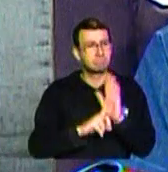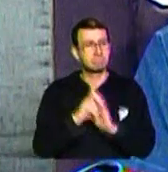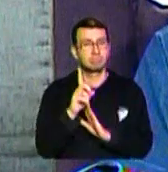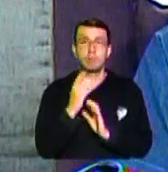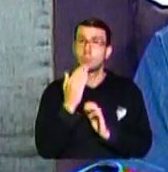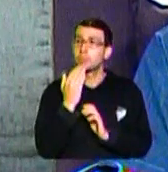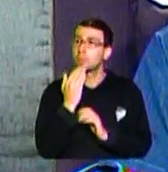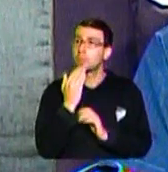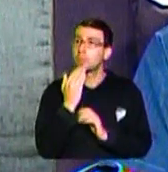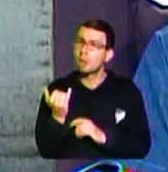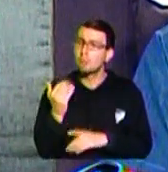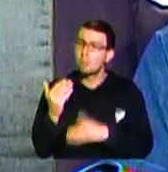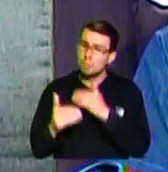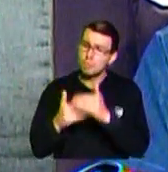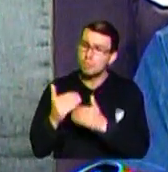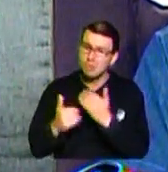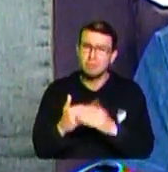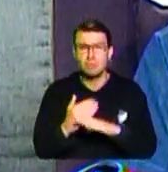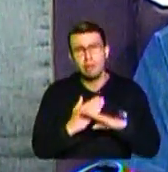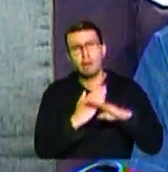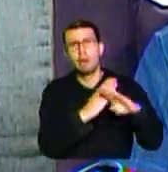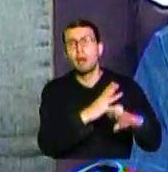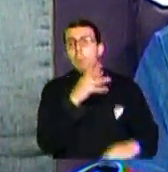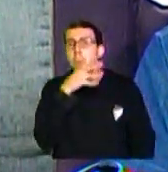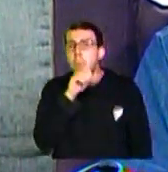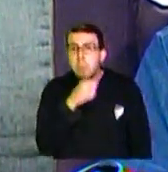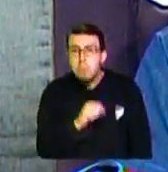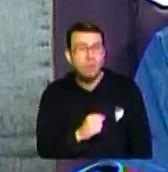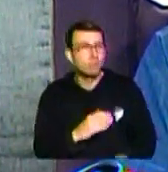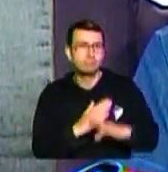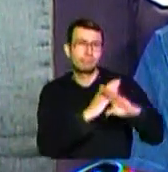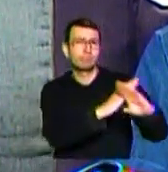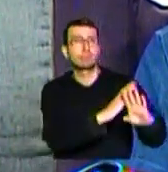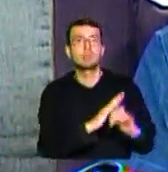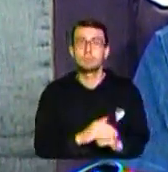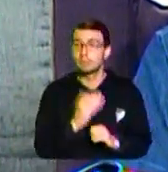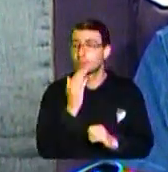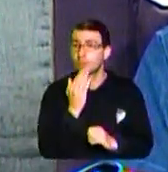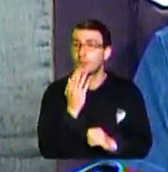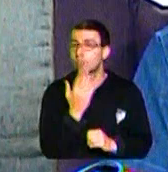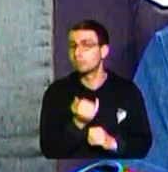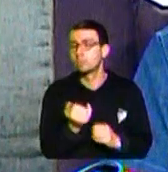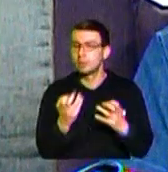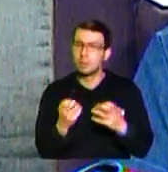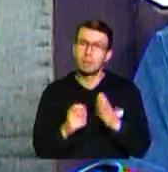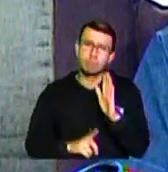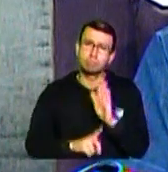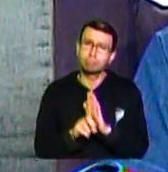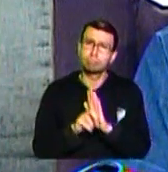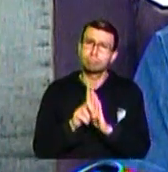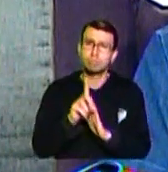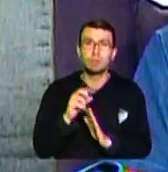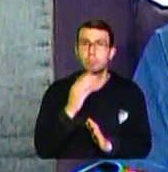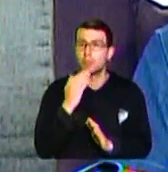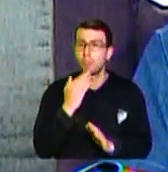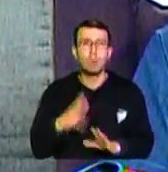procesos antienvejecimiento, en esos procesos de cómo manejar menopausia, y ya ahorita se está también hablando de la